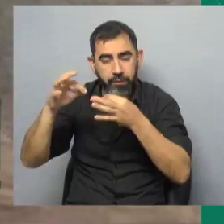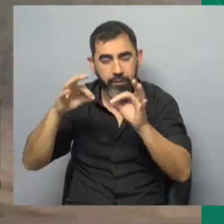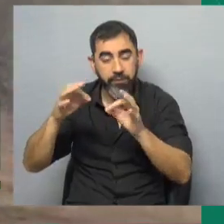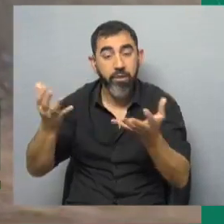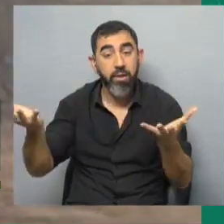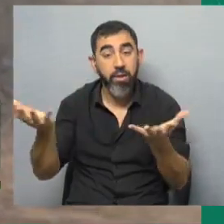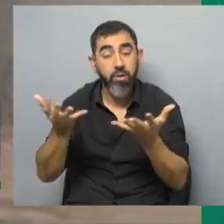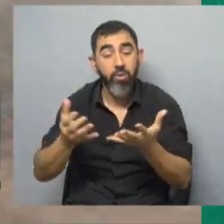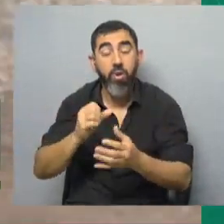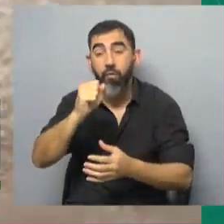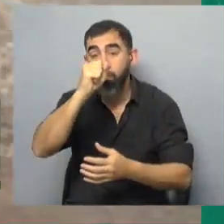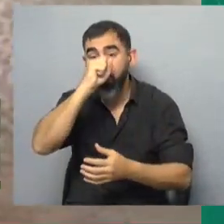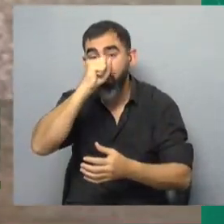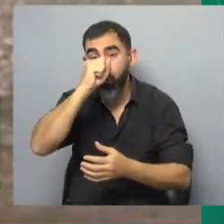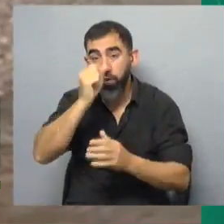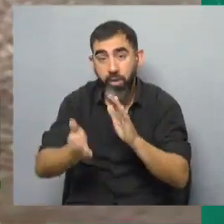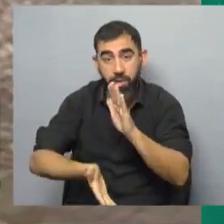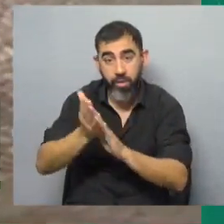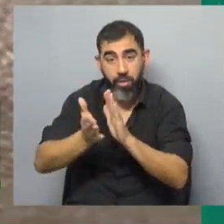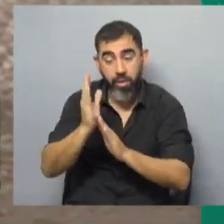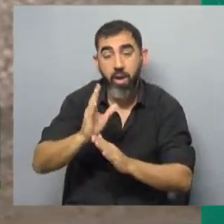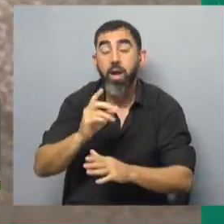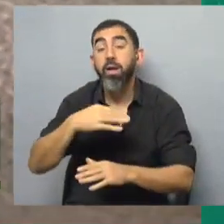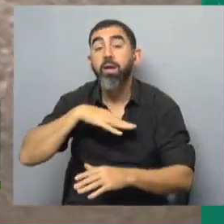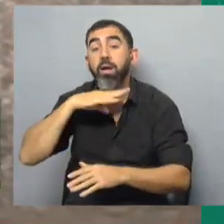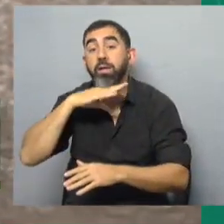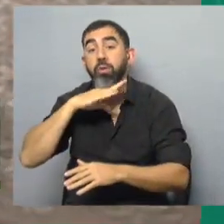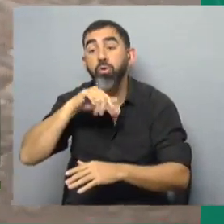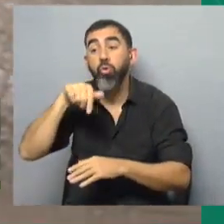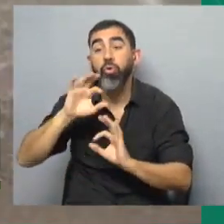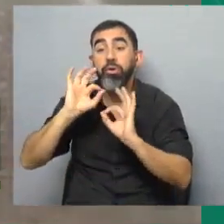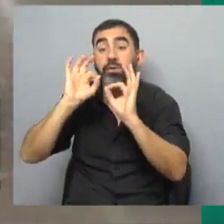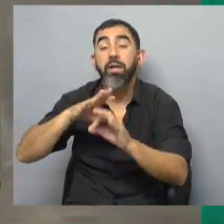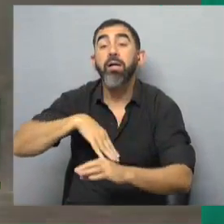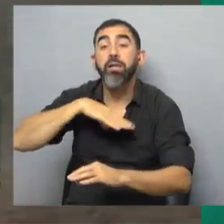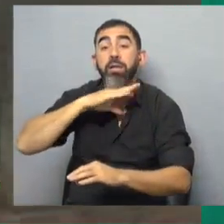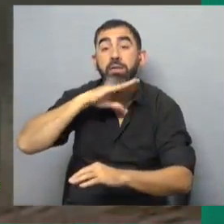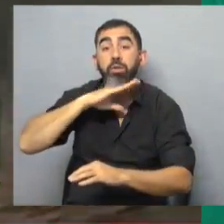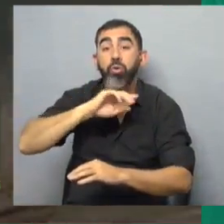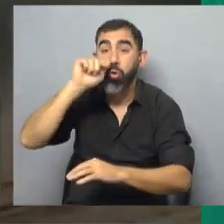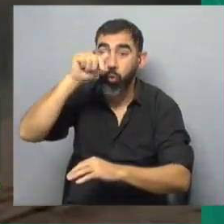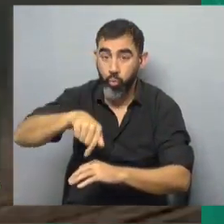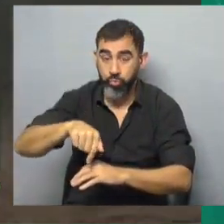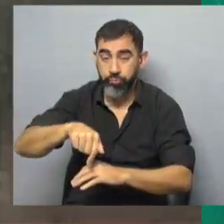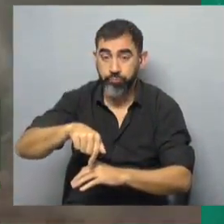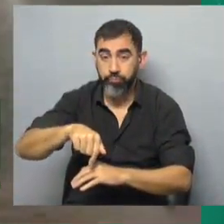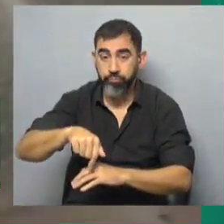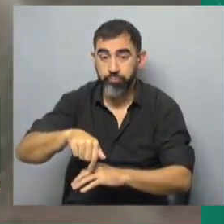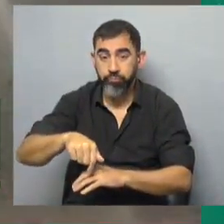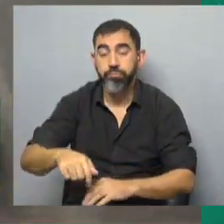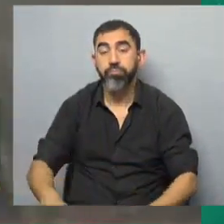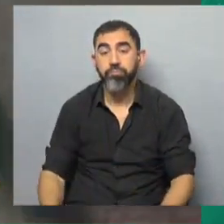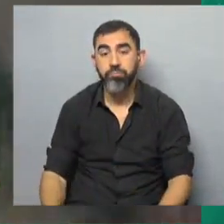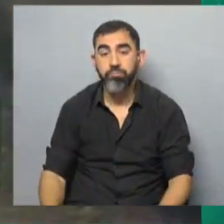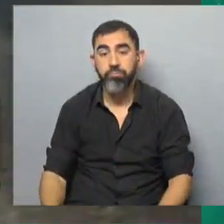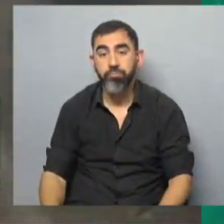este momento estamos en Florida, saliendo desde Florida hacia Canelón. Hoy llegamos a Canelones, tenemos el tema que